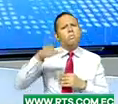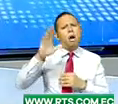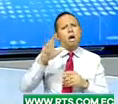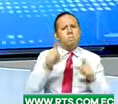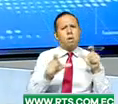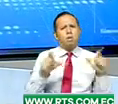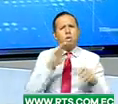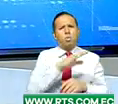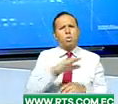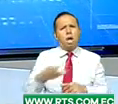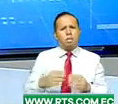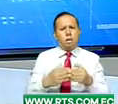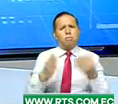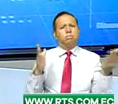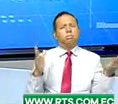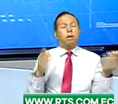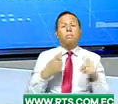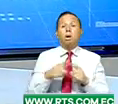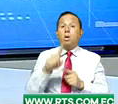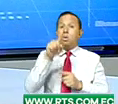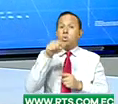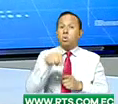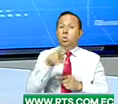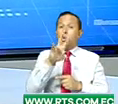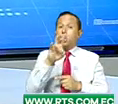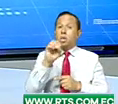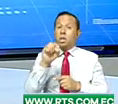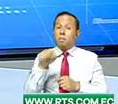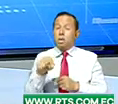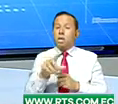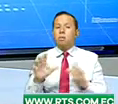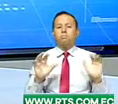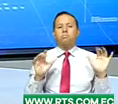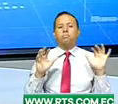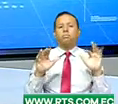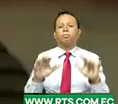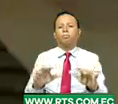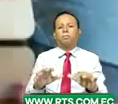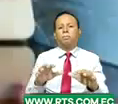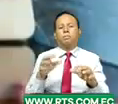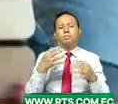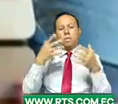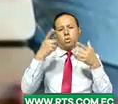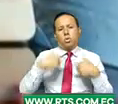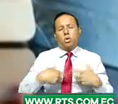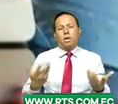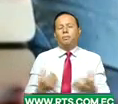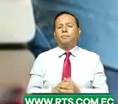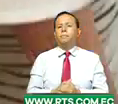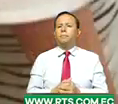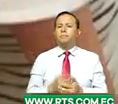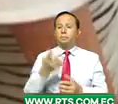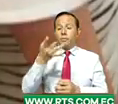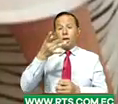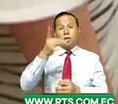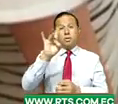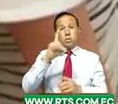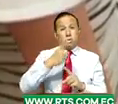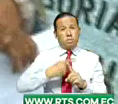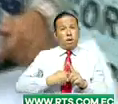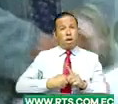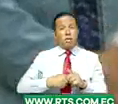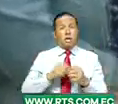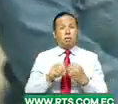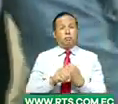manera presencial a las aulas bajo protocolos de bioseguridad. Luego de 18 meses de clases virtuales,